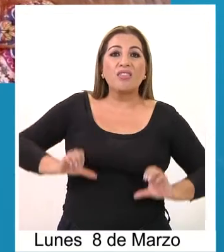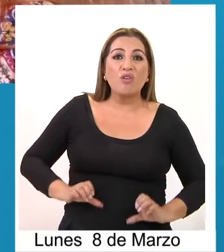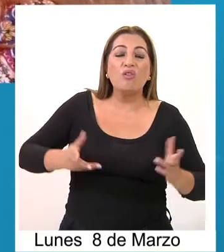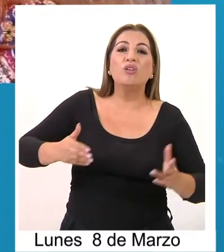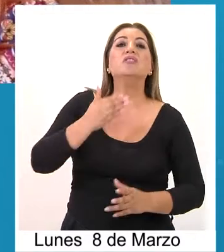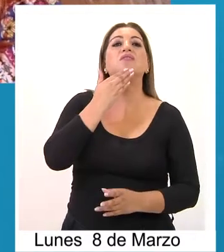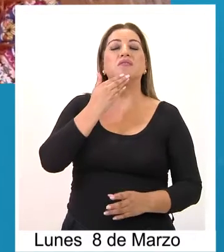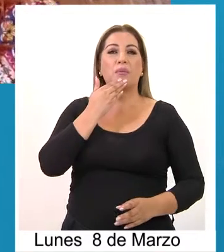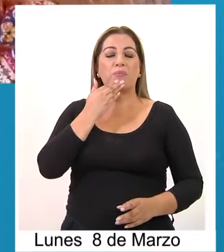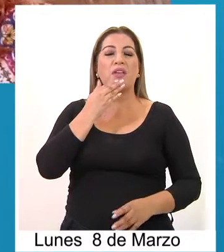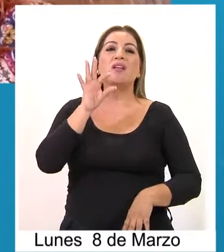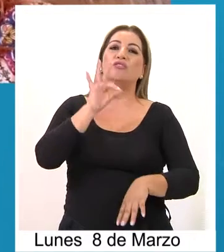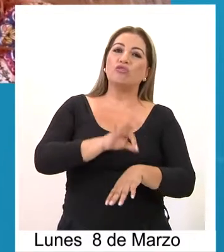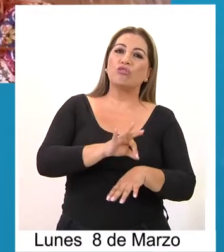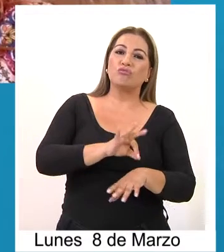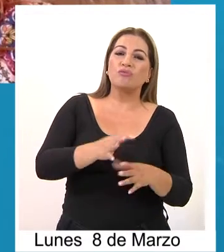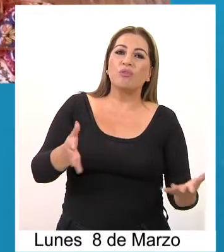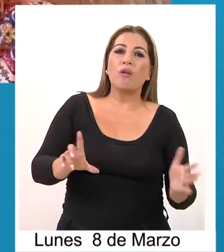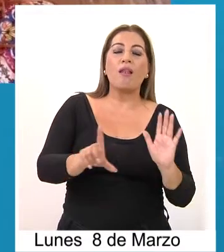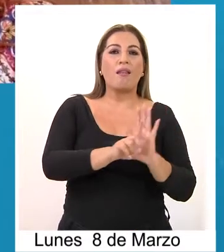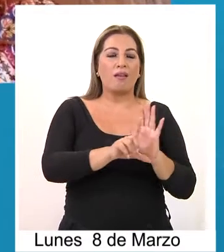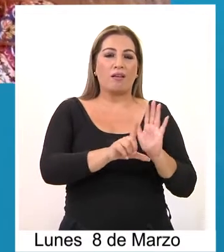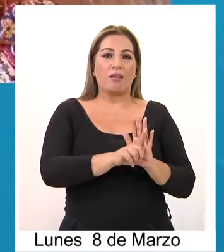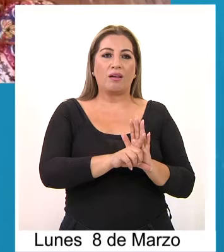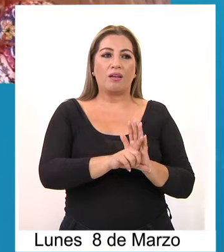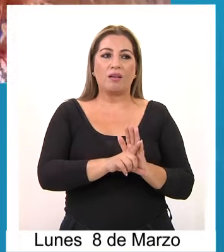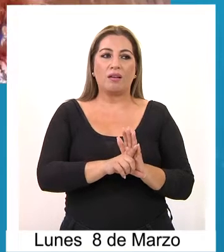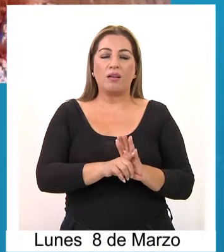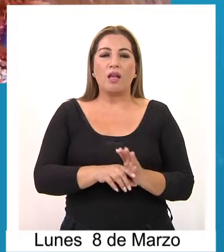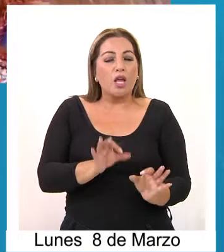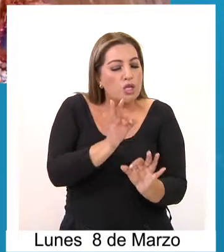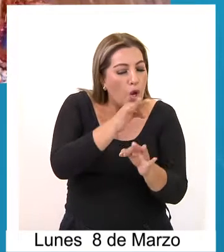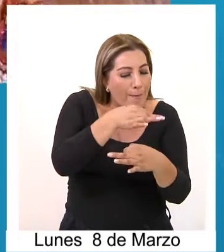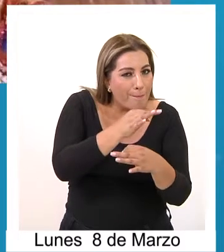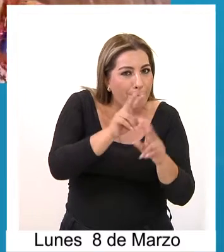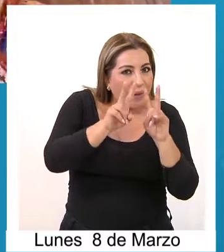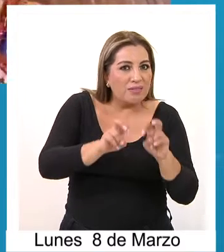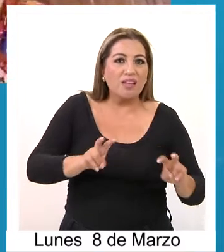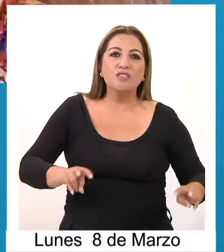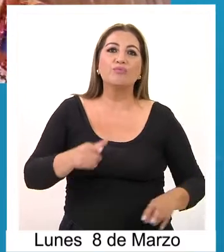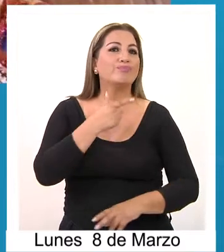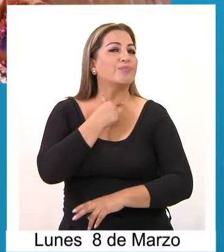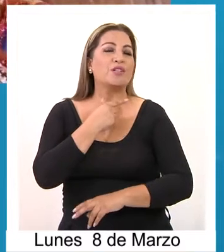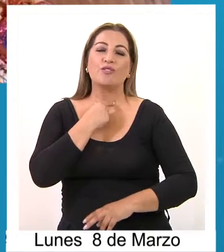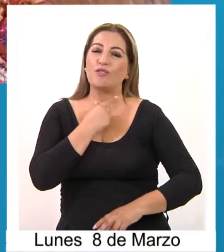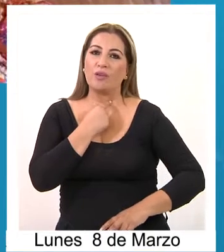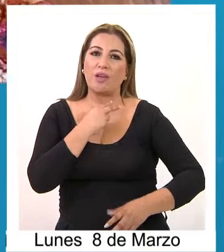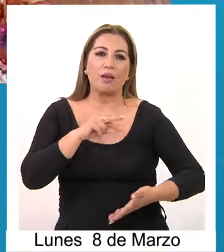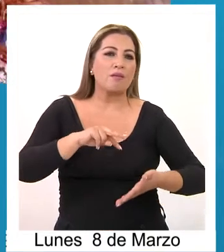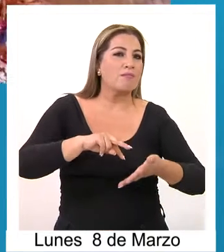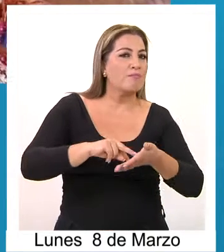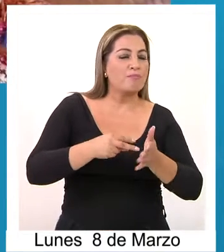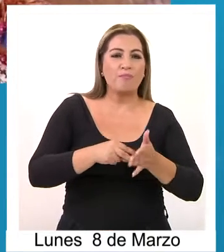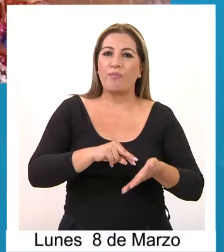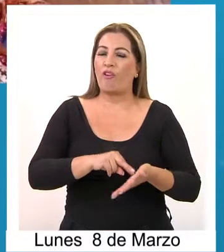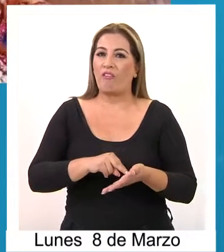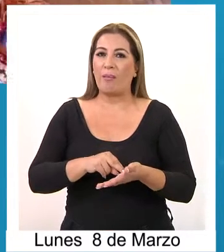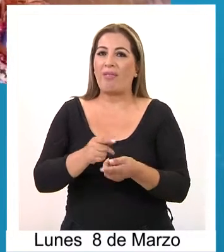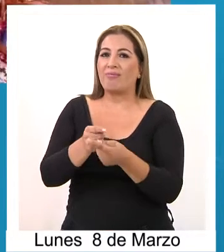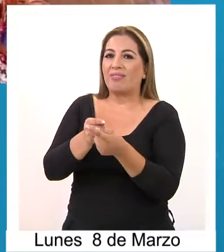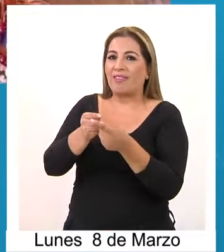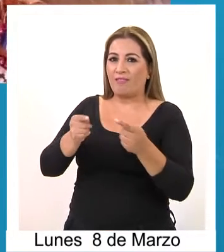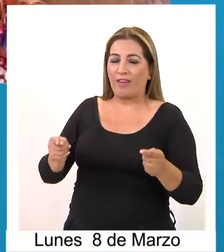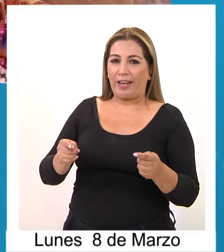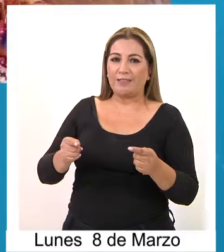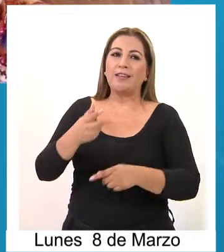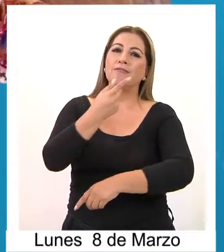otro lado también médico-legal, que generalmente los diseños de los estudios no quieren verse enfrentados a eventuales efectos adversos que pueda